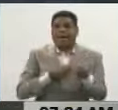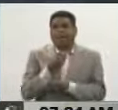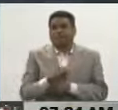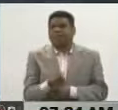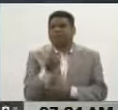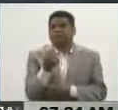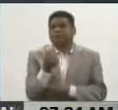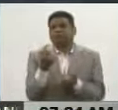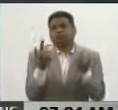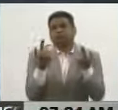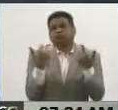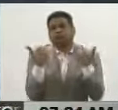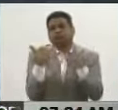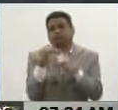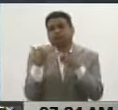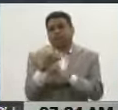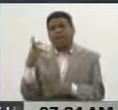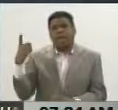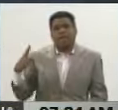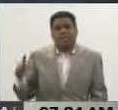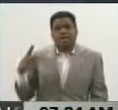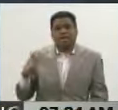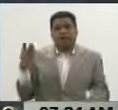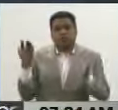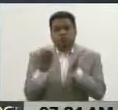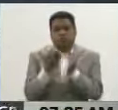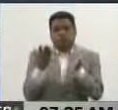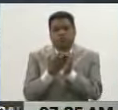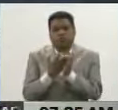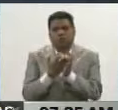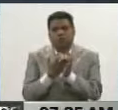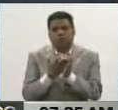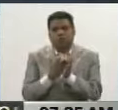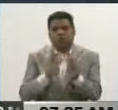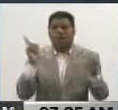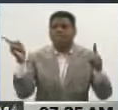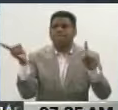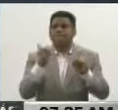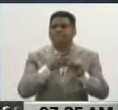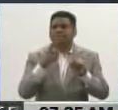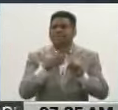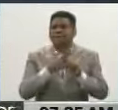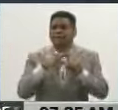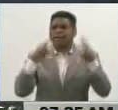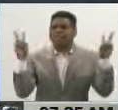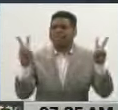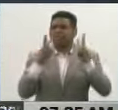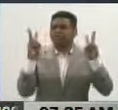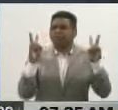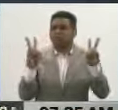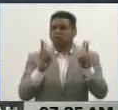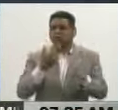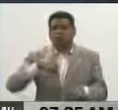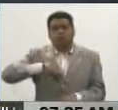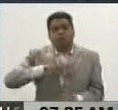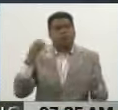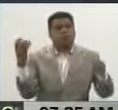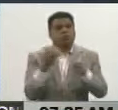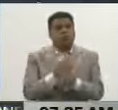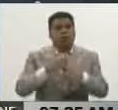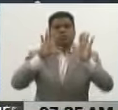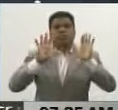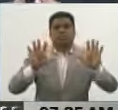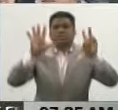de limitación su derecho a la educación. Es una primera victoria extraordinaria que hemos conseguido en estos 17